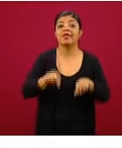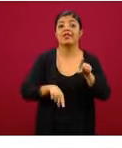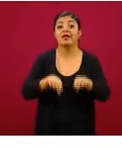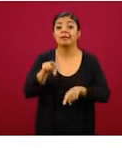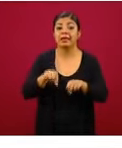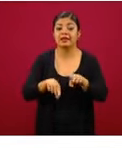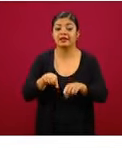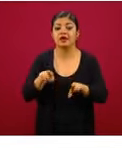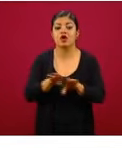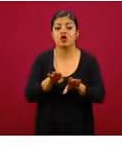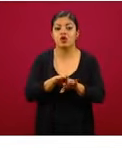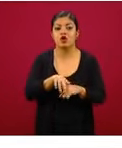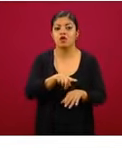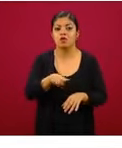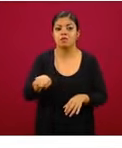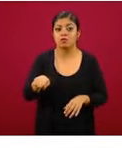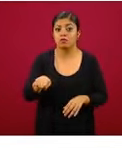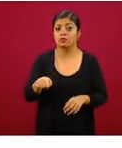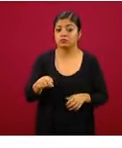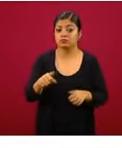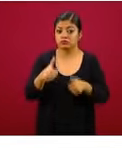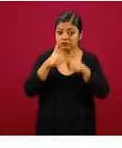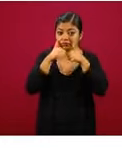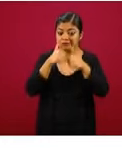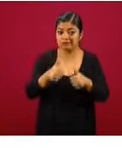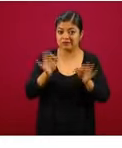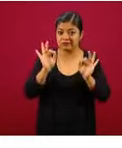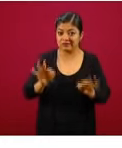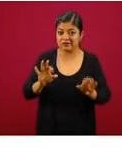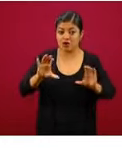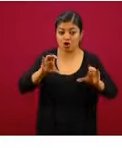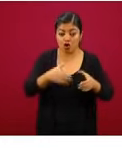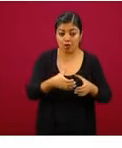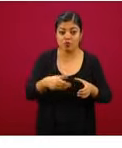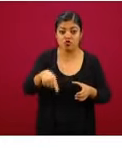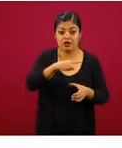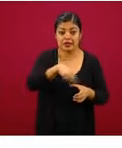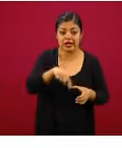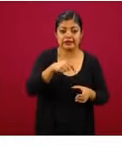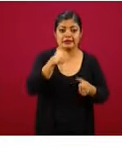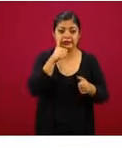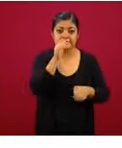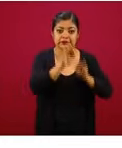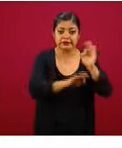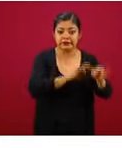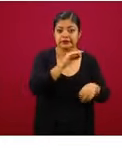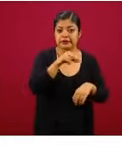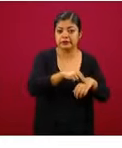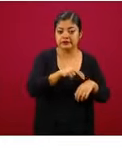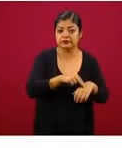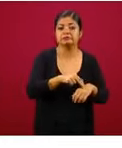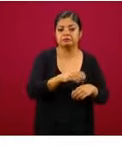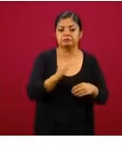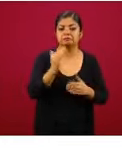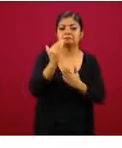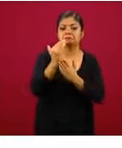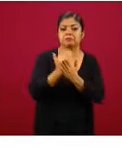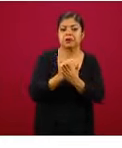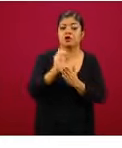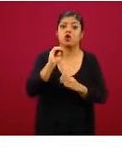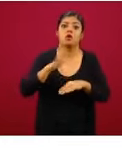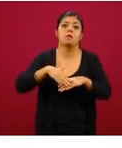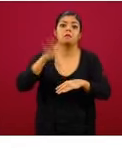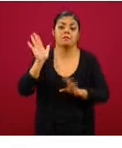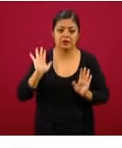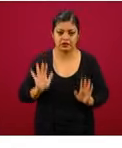cómo en su momento se apliquen las intervenciones comunitarias en cada uno de ellos, podrán tener más o menos casos. En la